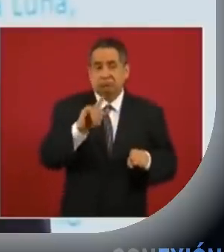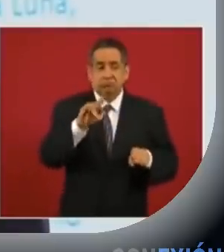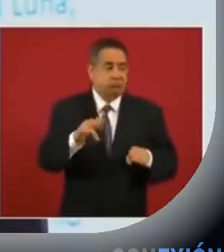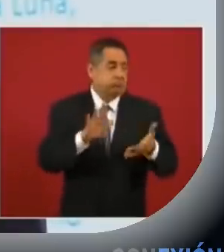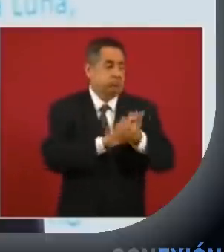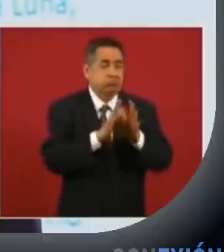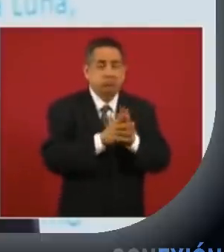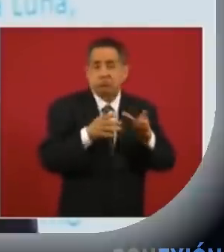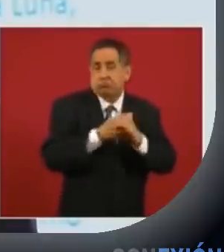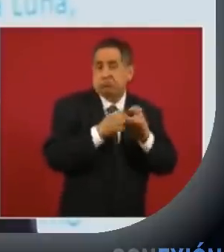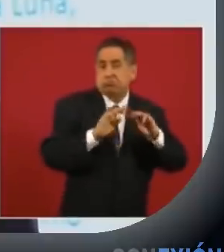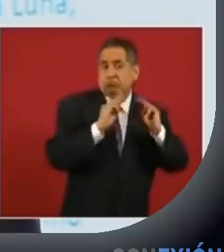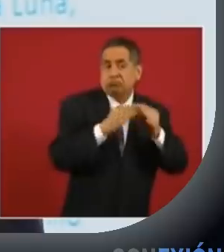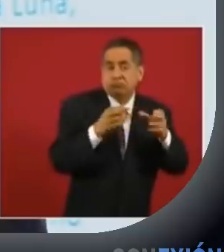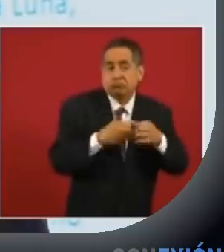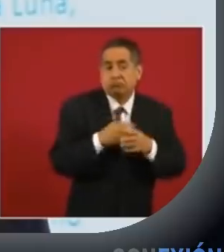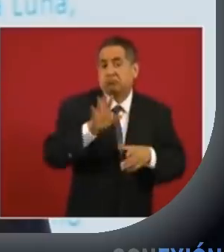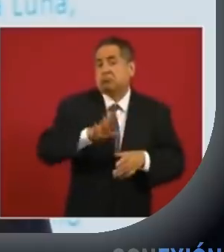organizada